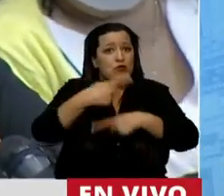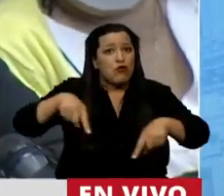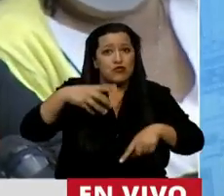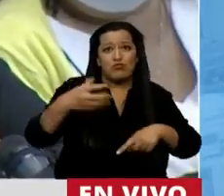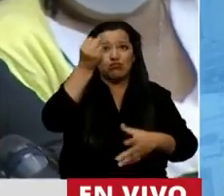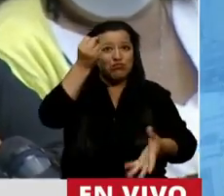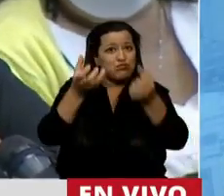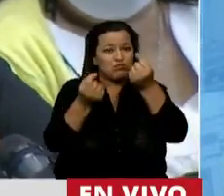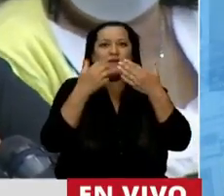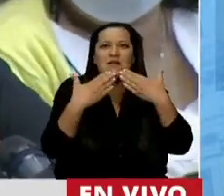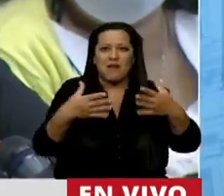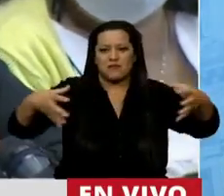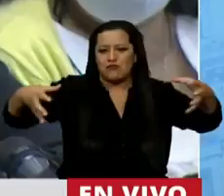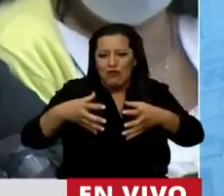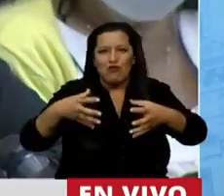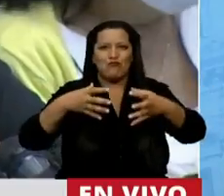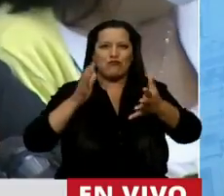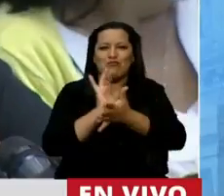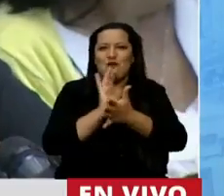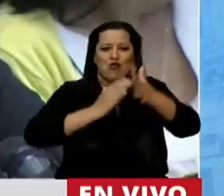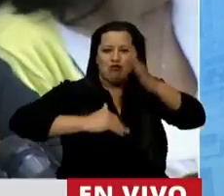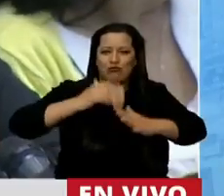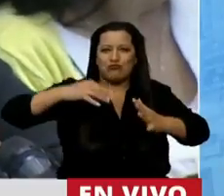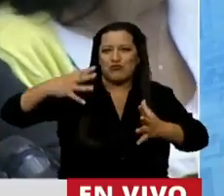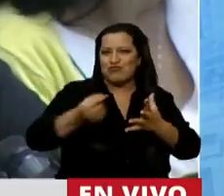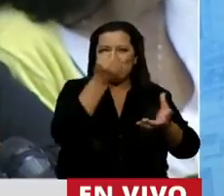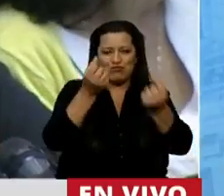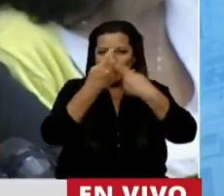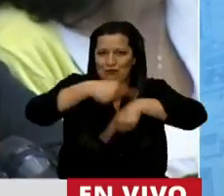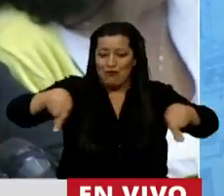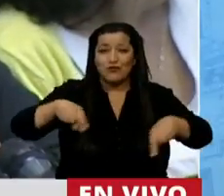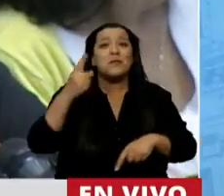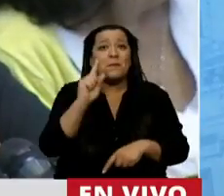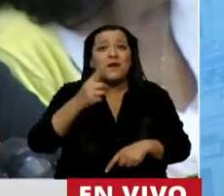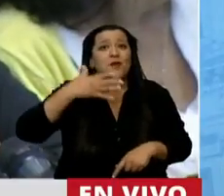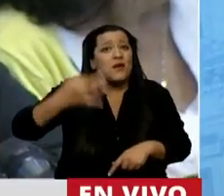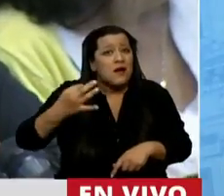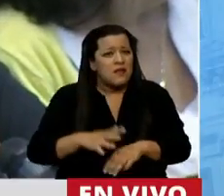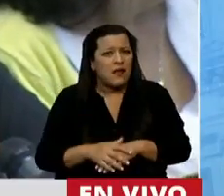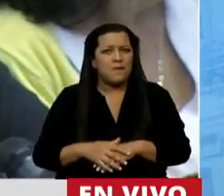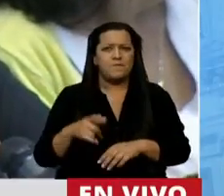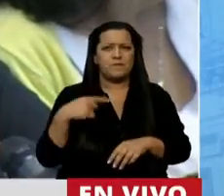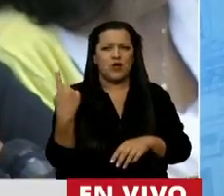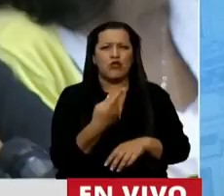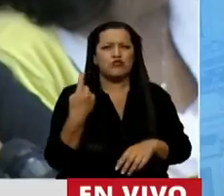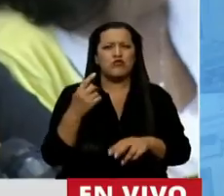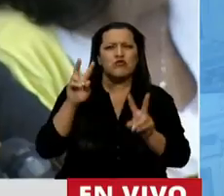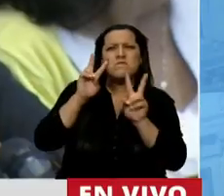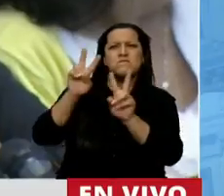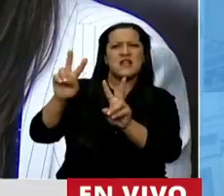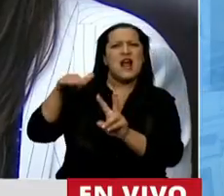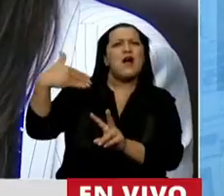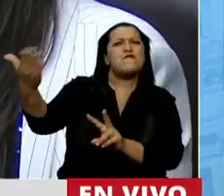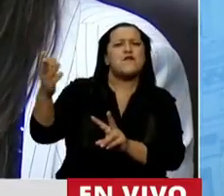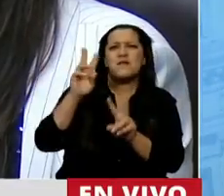que venimos construyendo a lo largo de todos estos años. Pero la realidad es que si nos asomamos y miramos para afuera, lo que vamos a